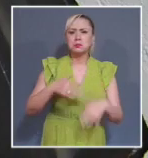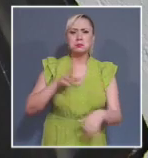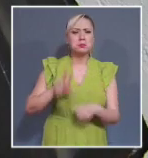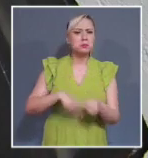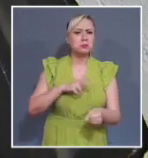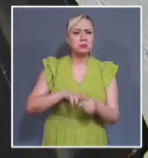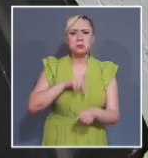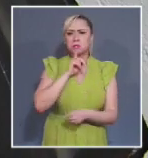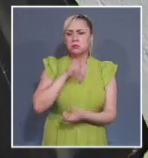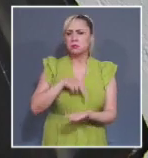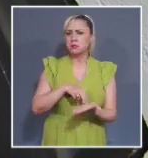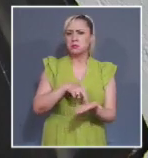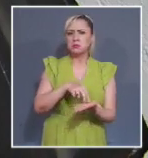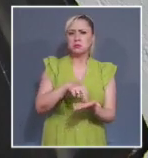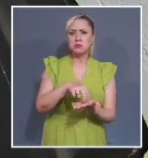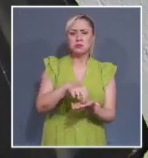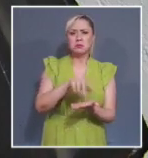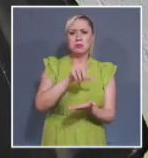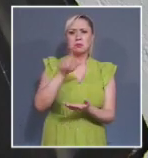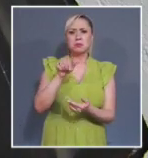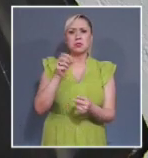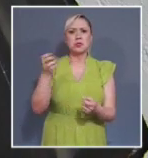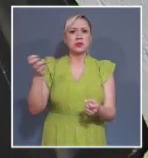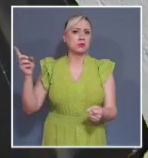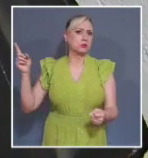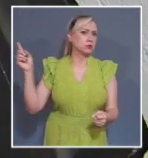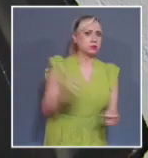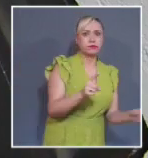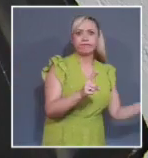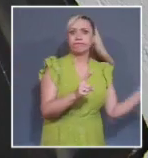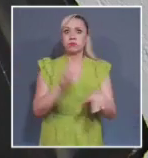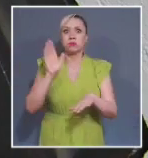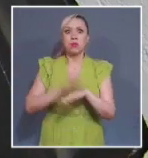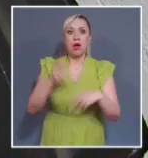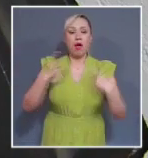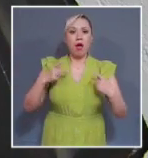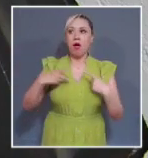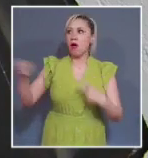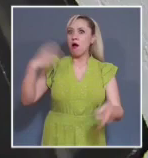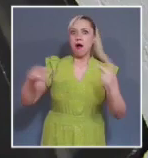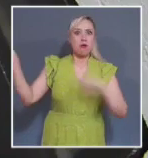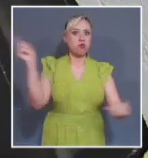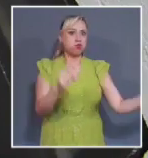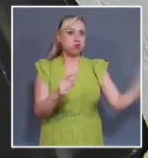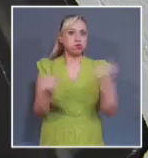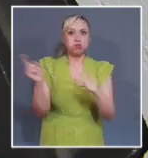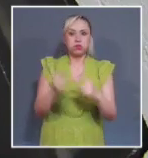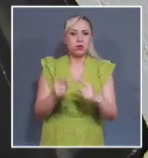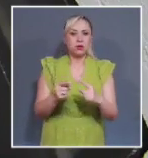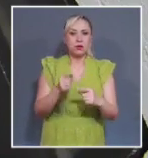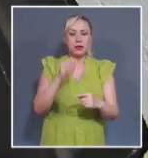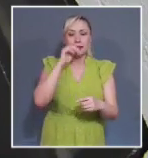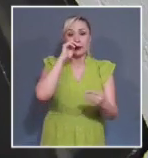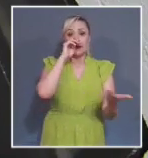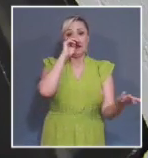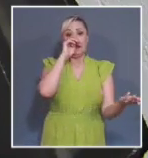Y de pronto se empiezan a incorporar más vehículos y más personas. Ahí lo están golpeando, lo golpean en las